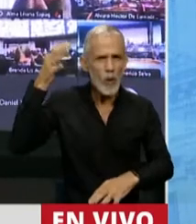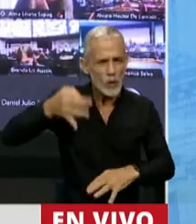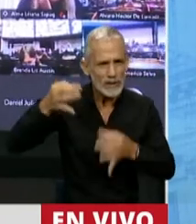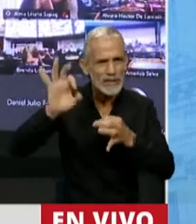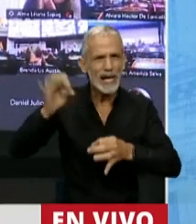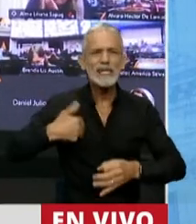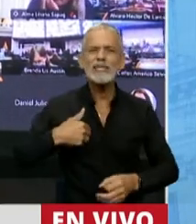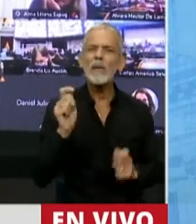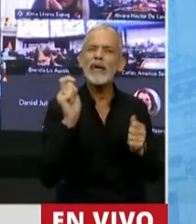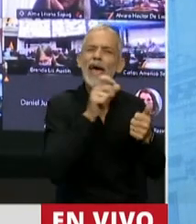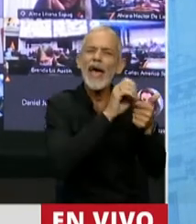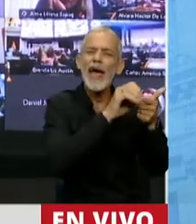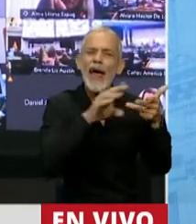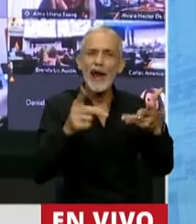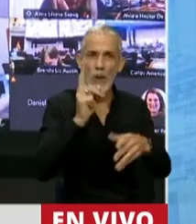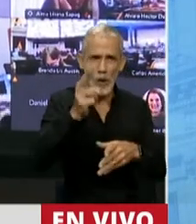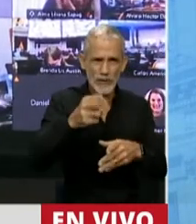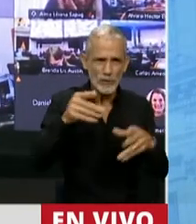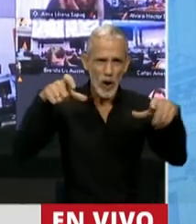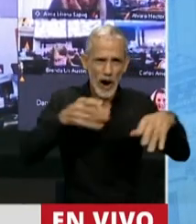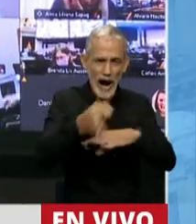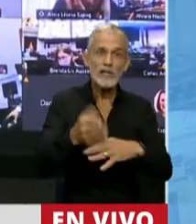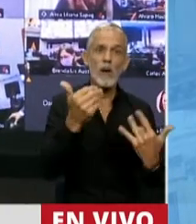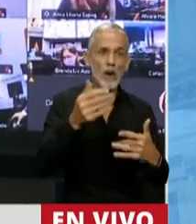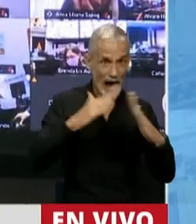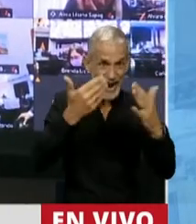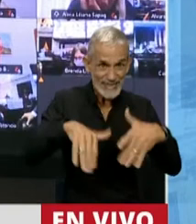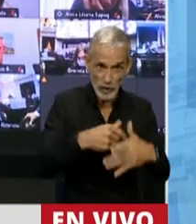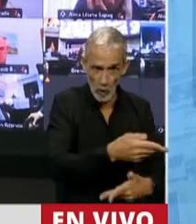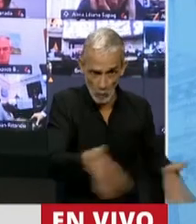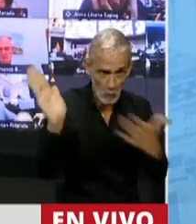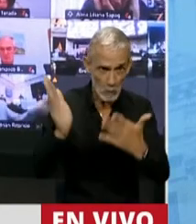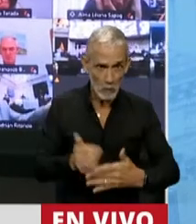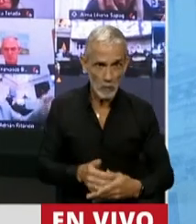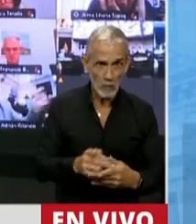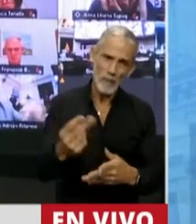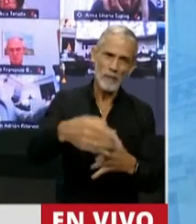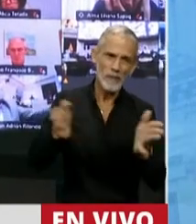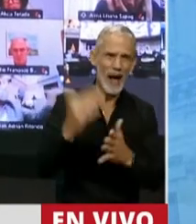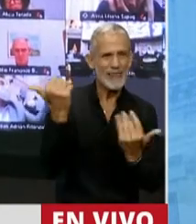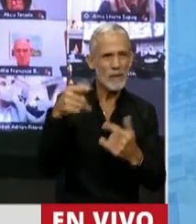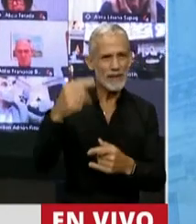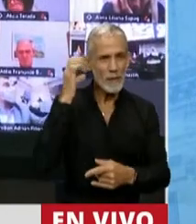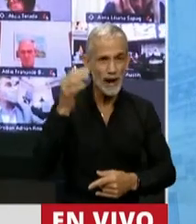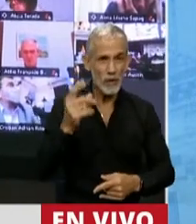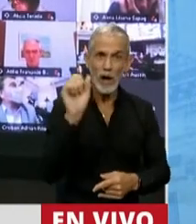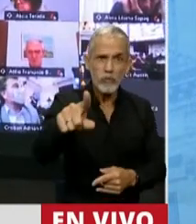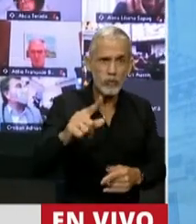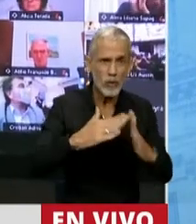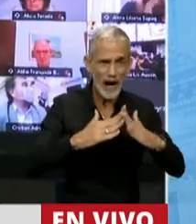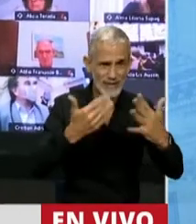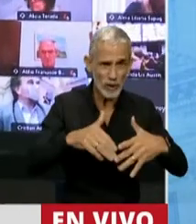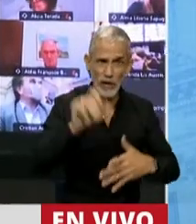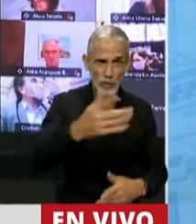argentina con prohibición de entrada a las canchas pueden entrar a la casa rosada quiero decirle que la casa rosada- nueve de ustedes sólo dos